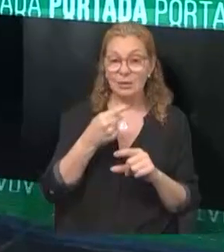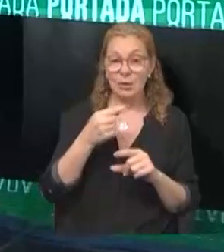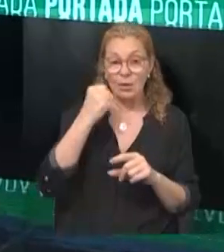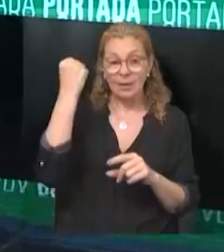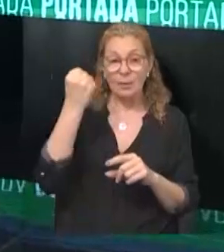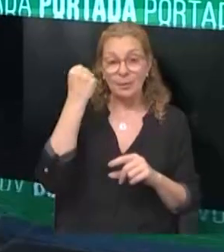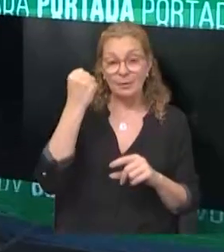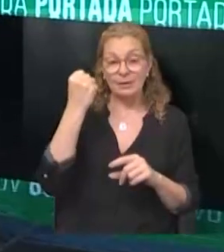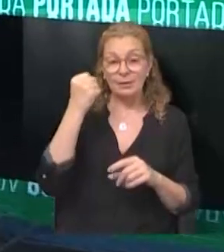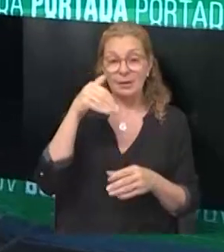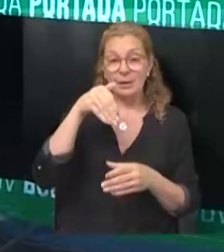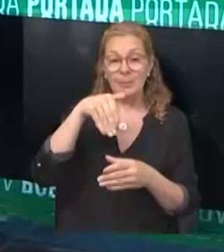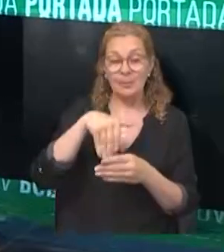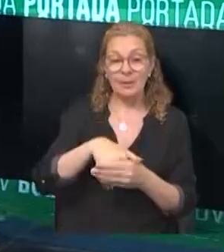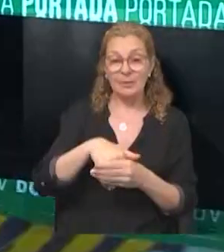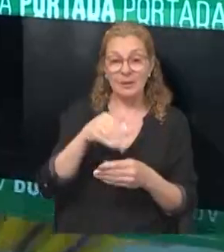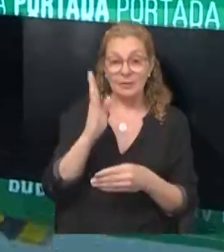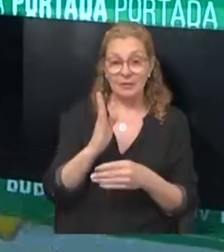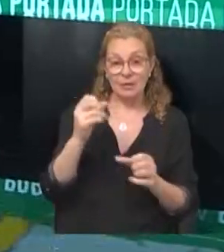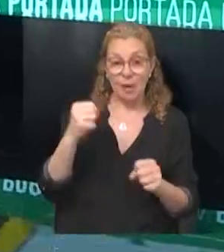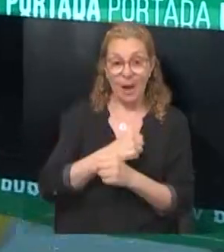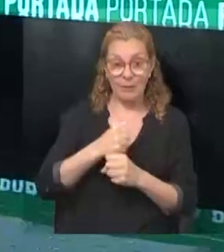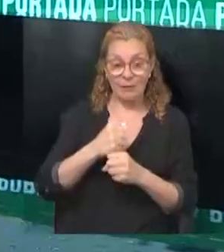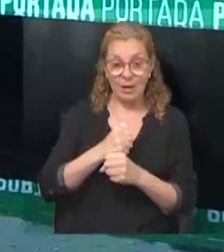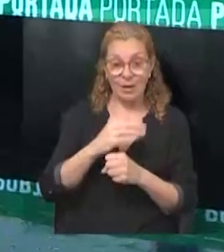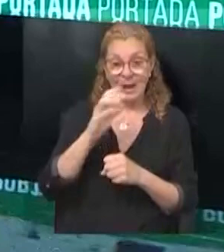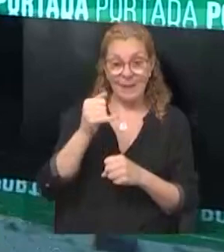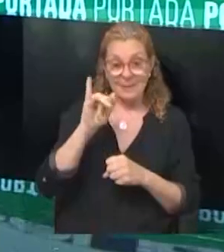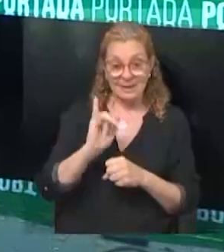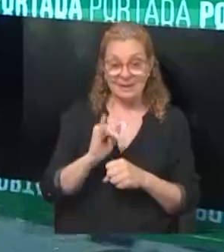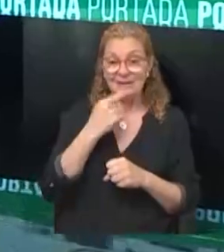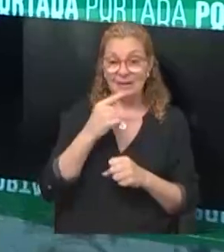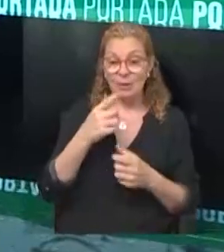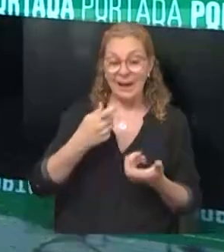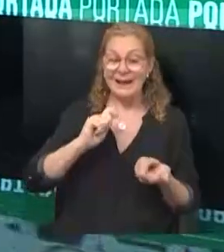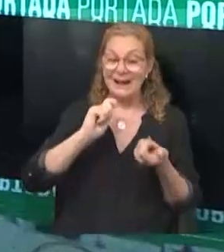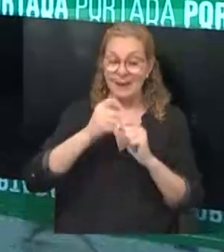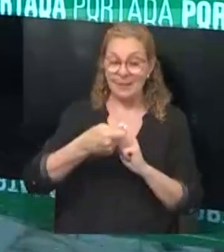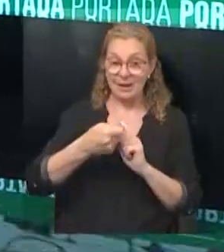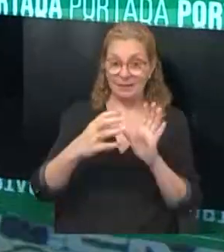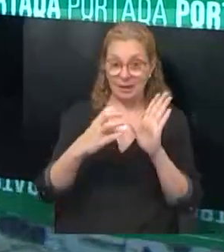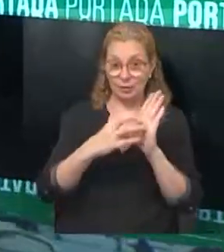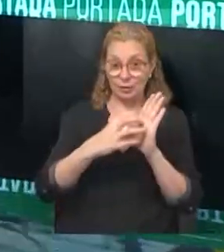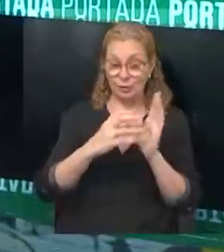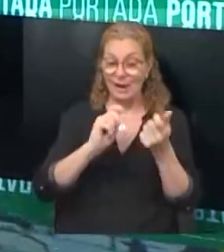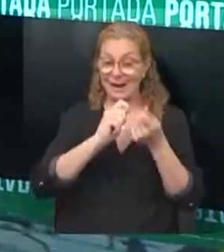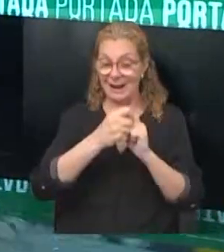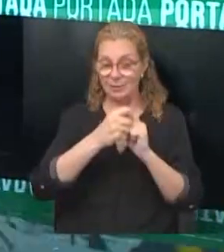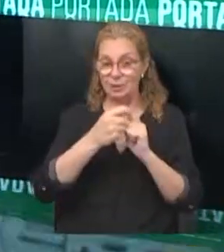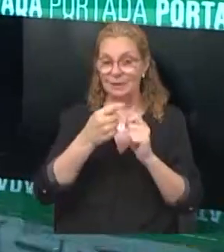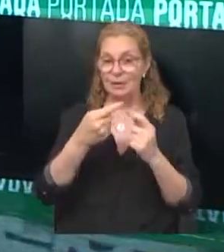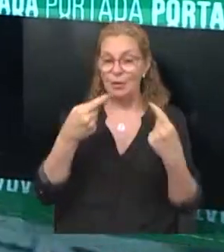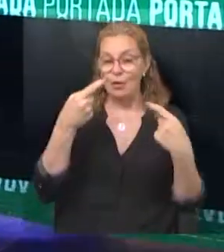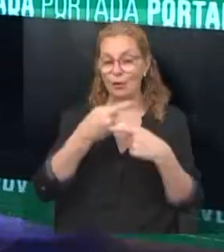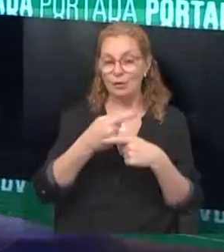importante que el plebiscito sea aprobado para Camí hay que darle un giro a la Constitución y combatir